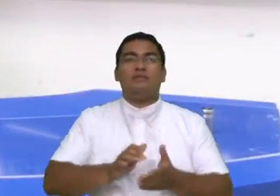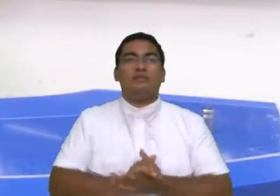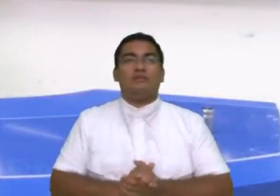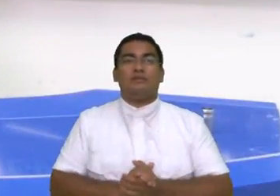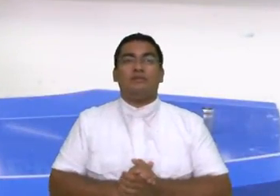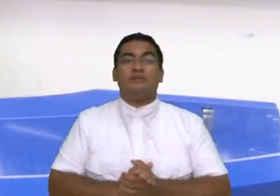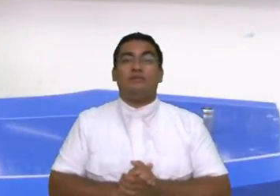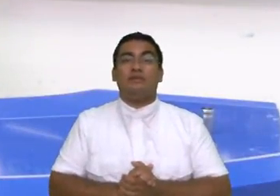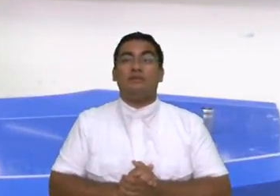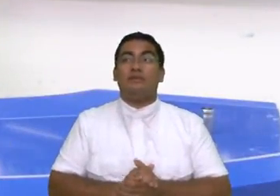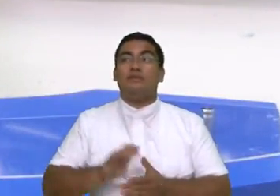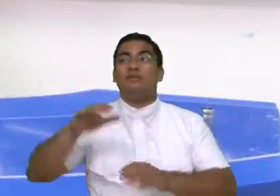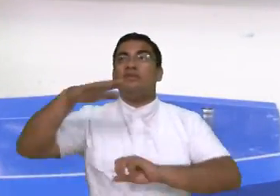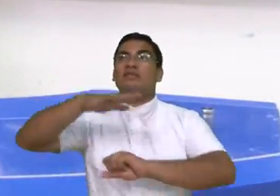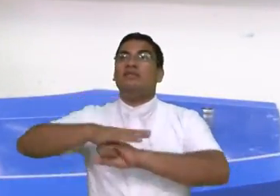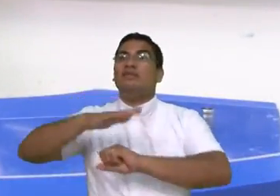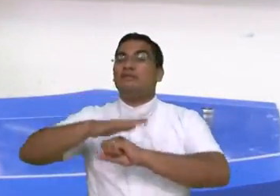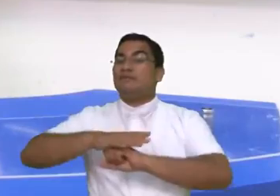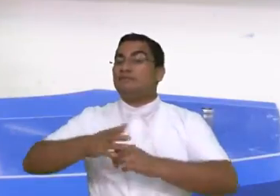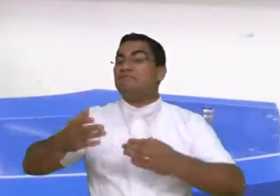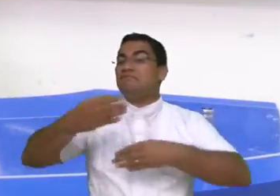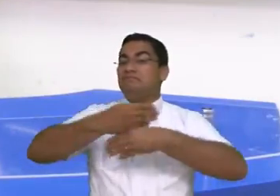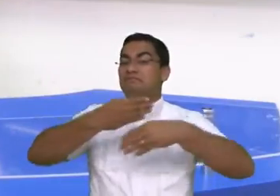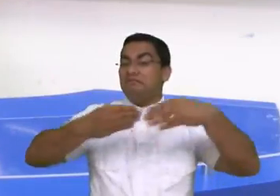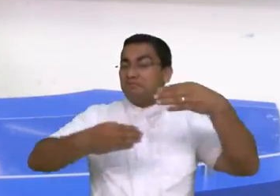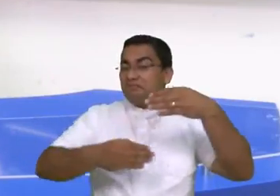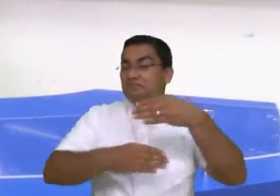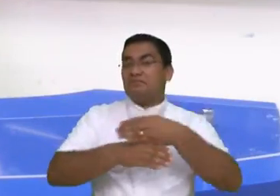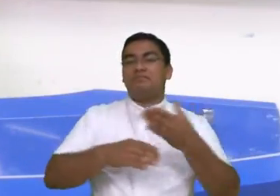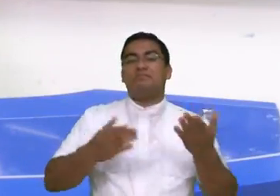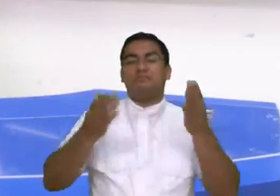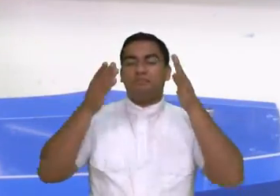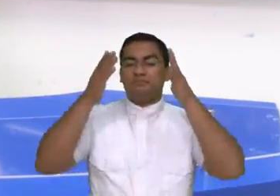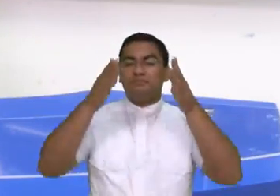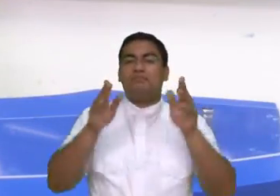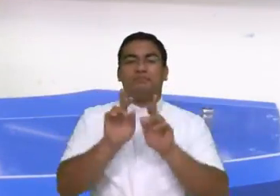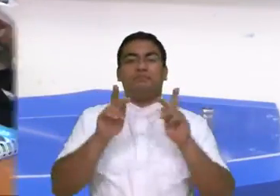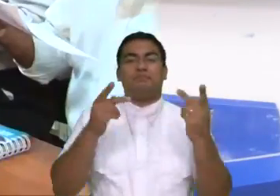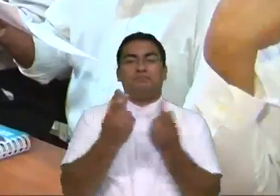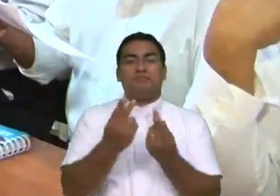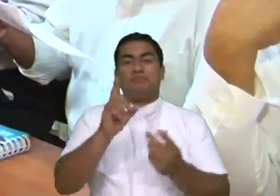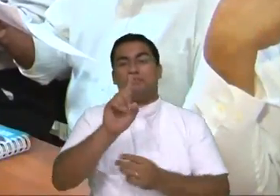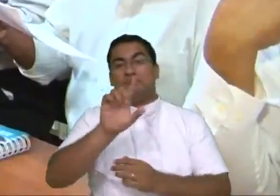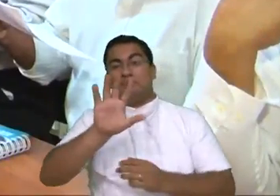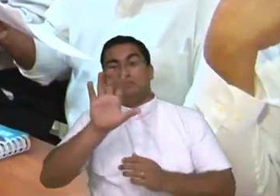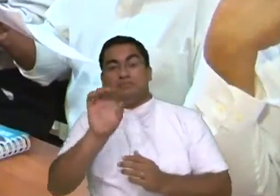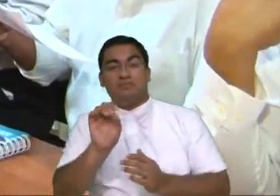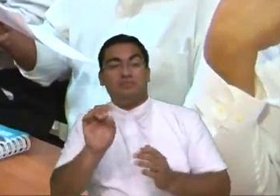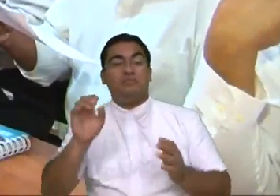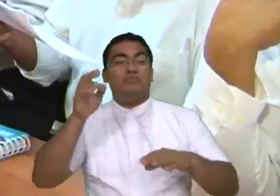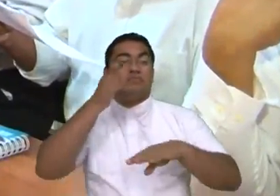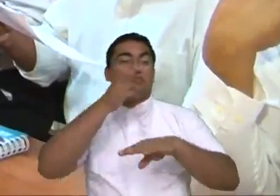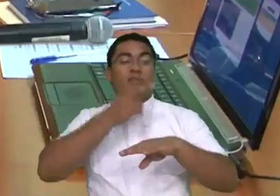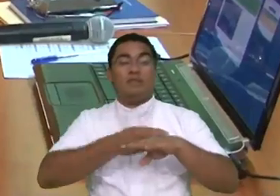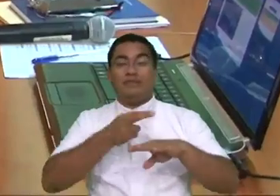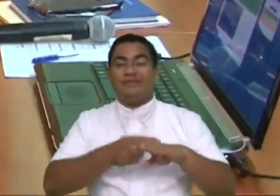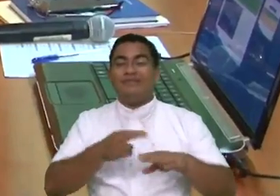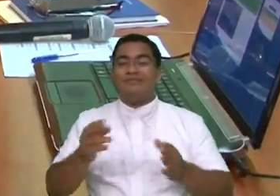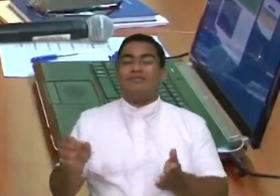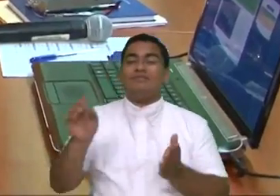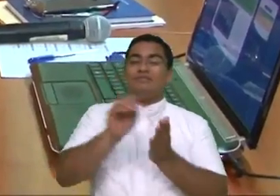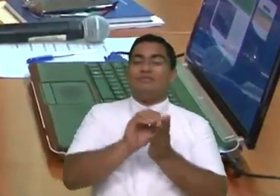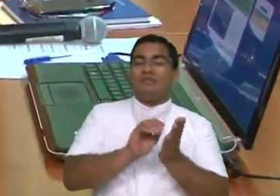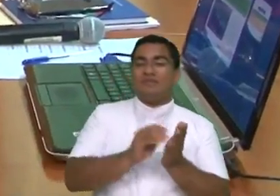Por otra parte, la Comisión de Infraestructura y Servicios Públicos han analizado 150 normas de las 153 que corresponden